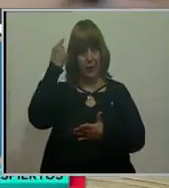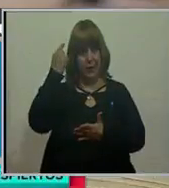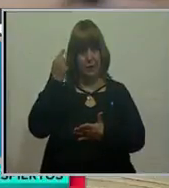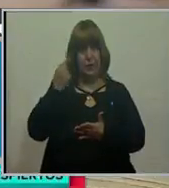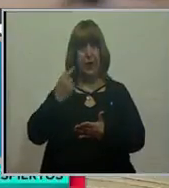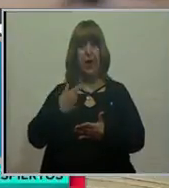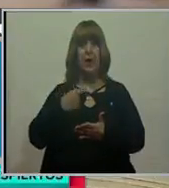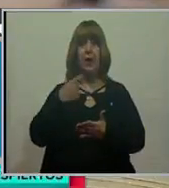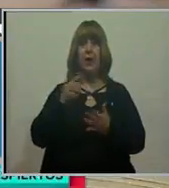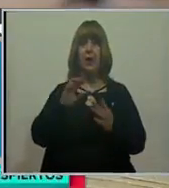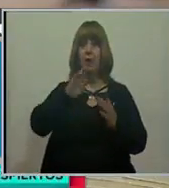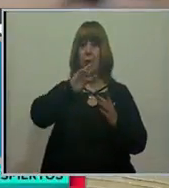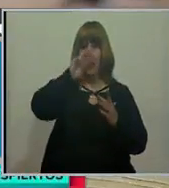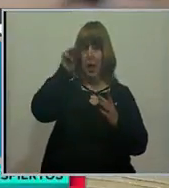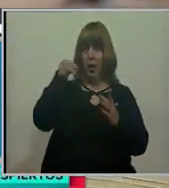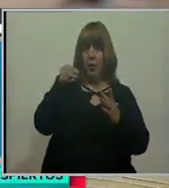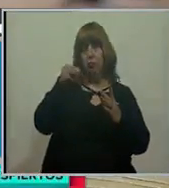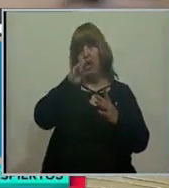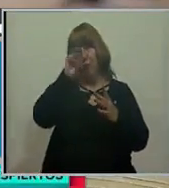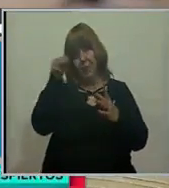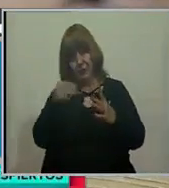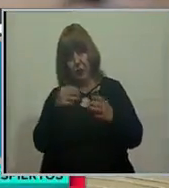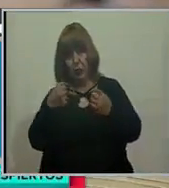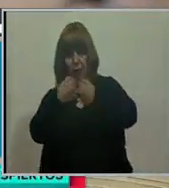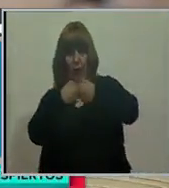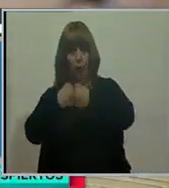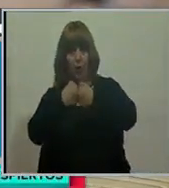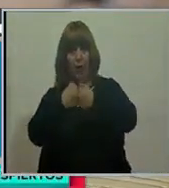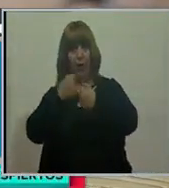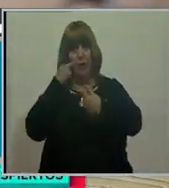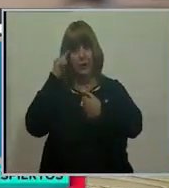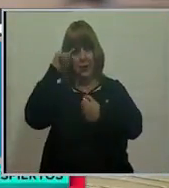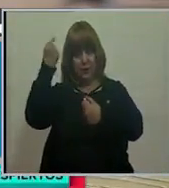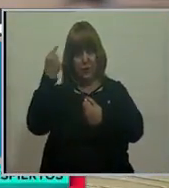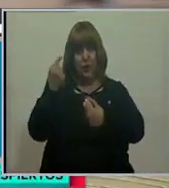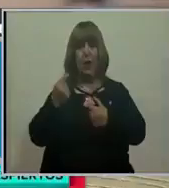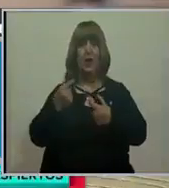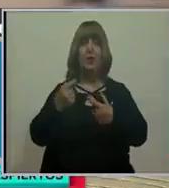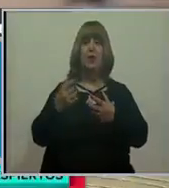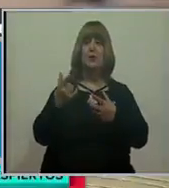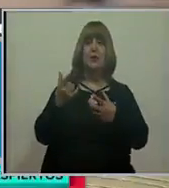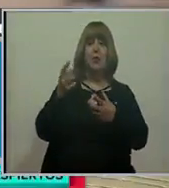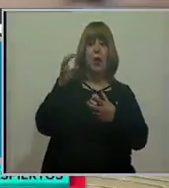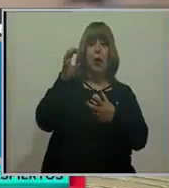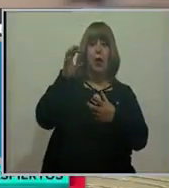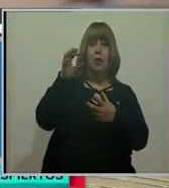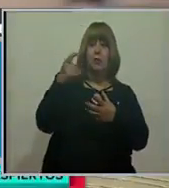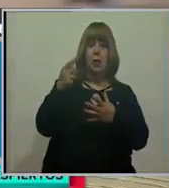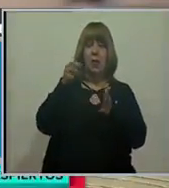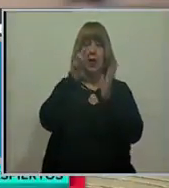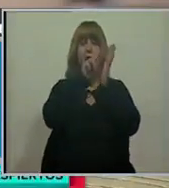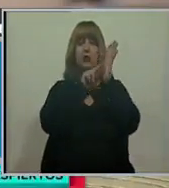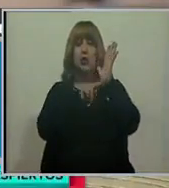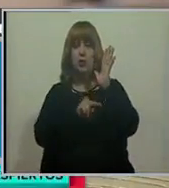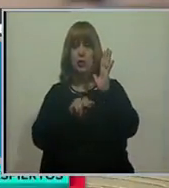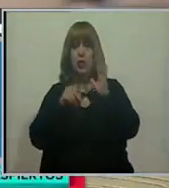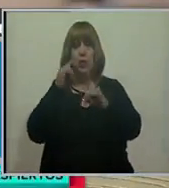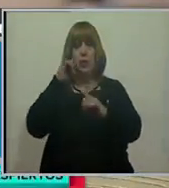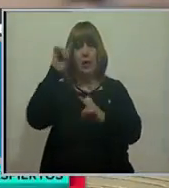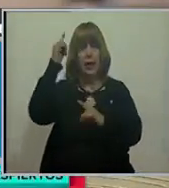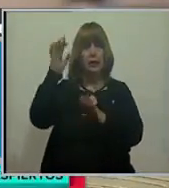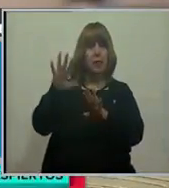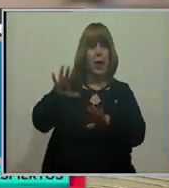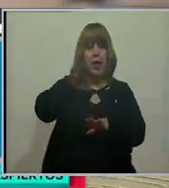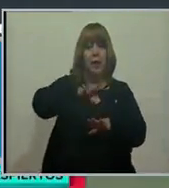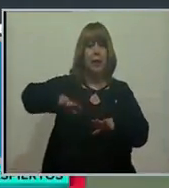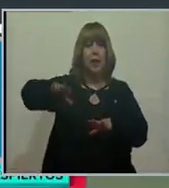las convenciones internacionales, los organismos internacionales y sus resoluciones, esto es territorio